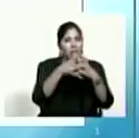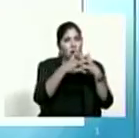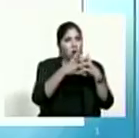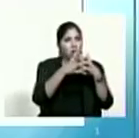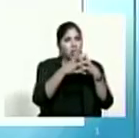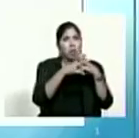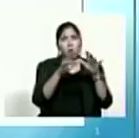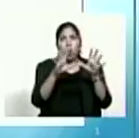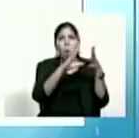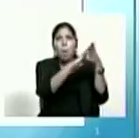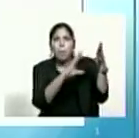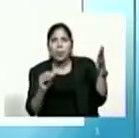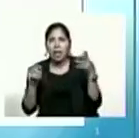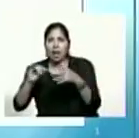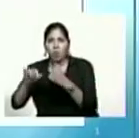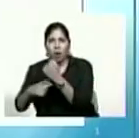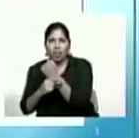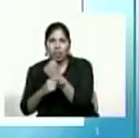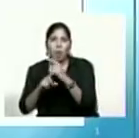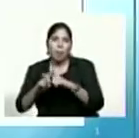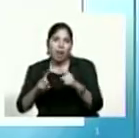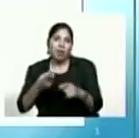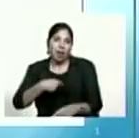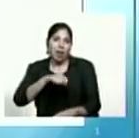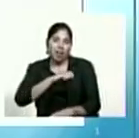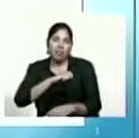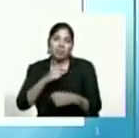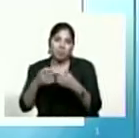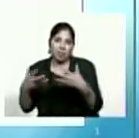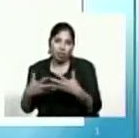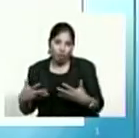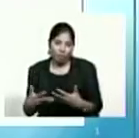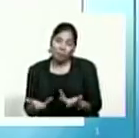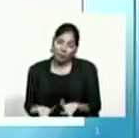79 fallecidos asociados a fallas de energía eléctrica.